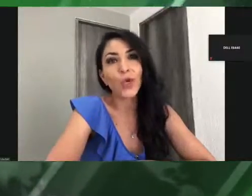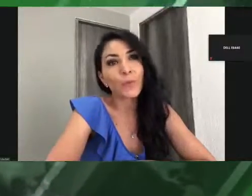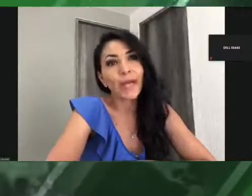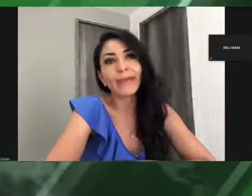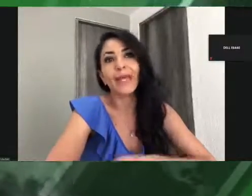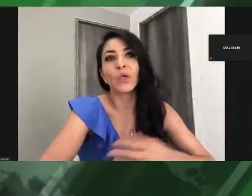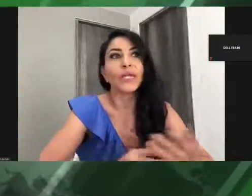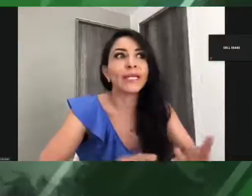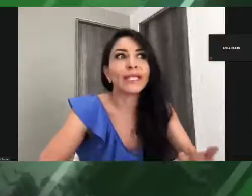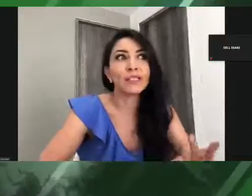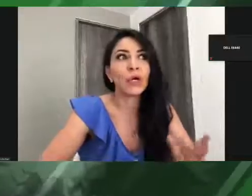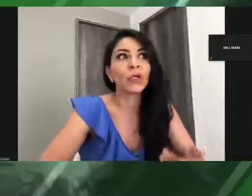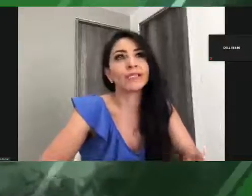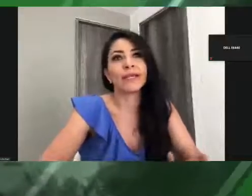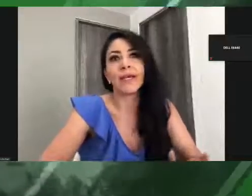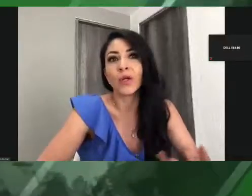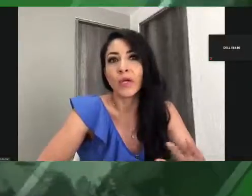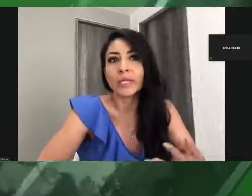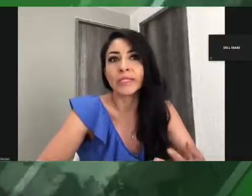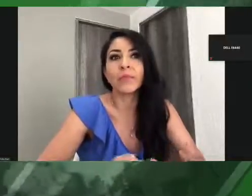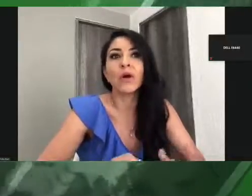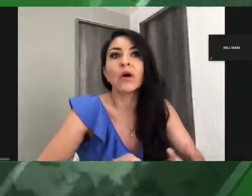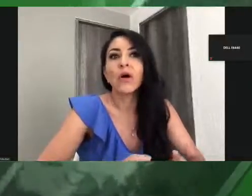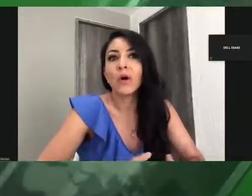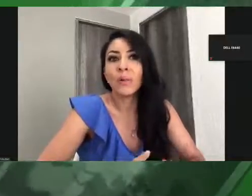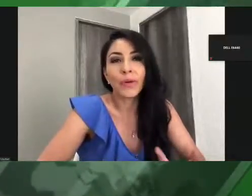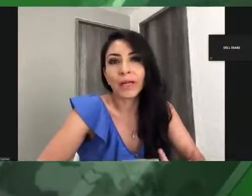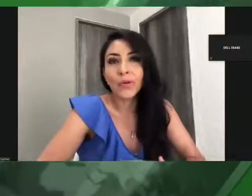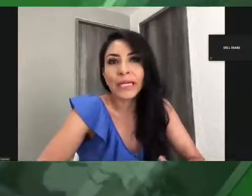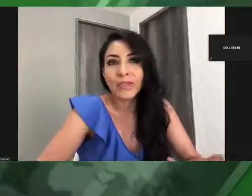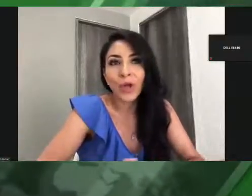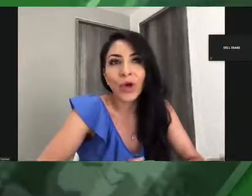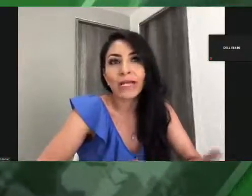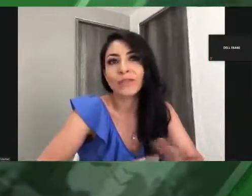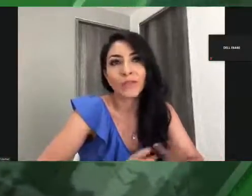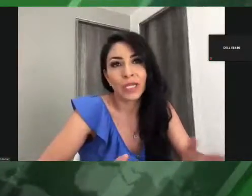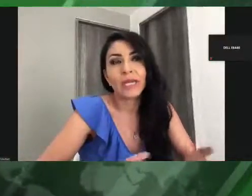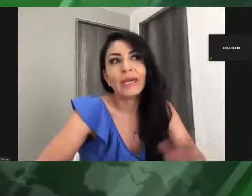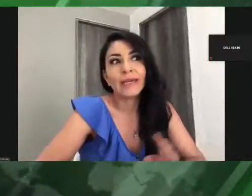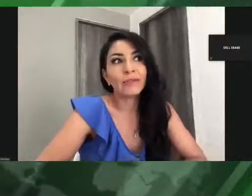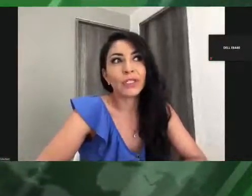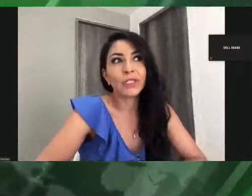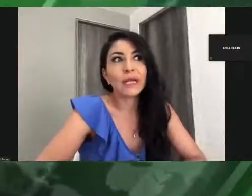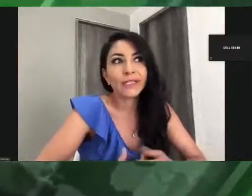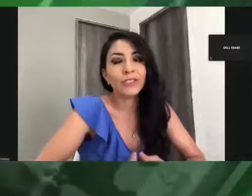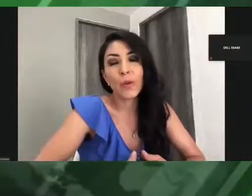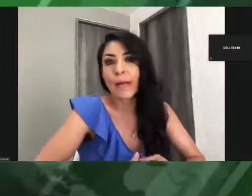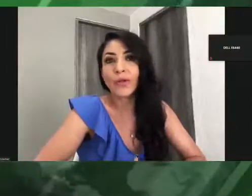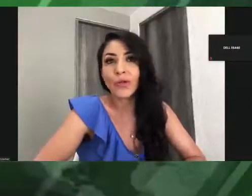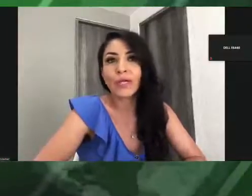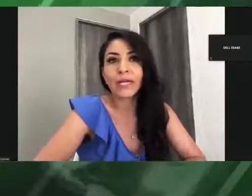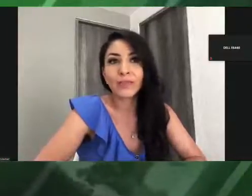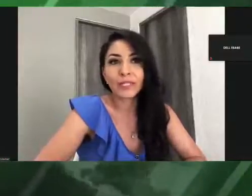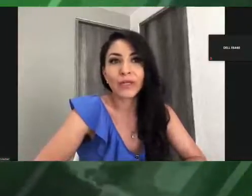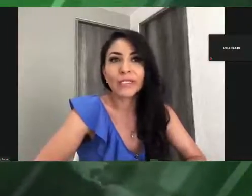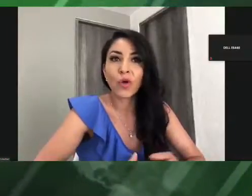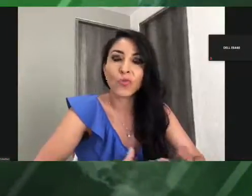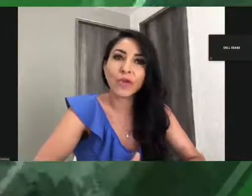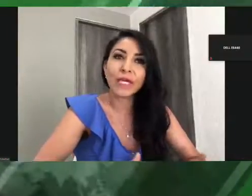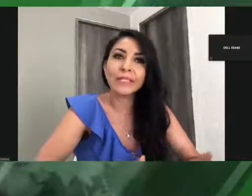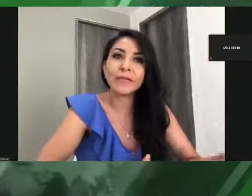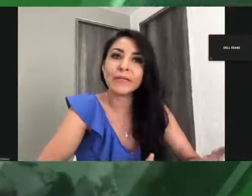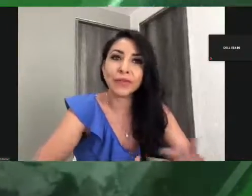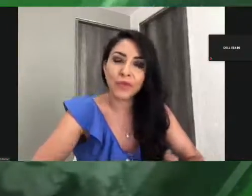se recupere de alguna adicción, ya sea de alcoholismo o por algunas drogas, no sé. Entonces, eso es lo malo, ¿no? Que las